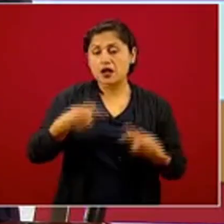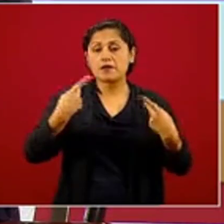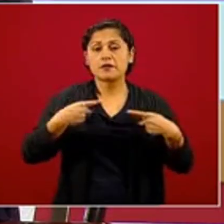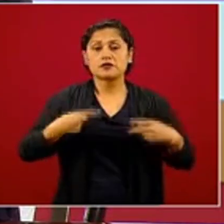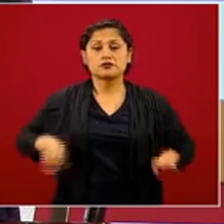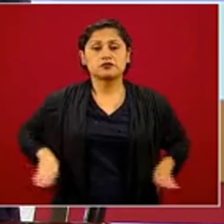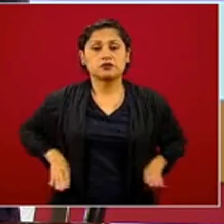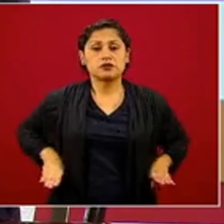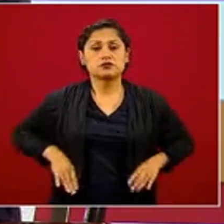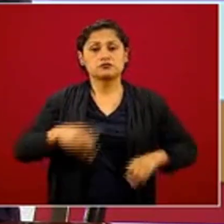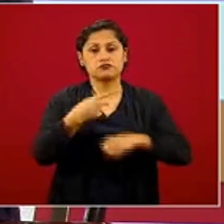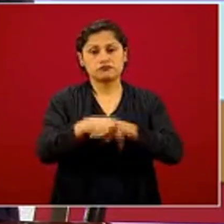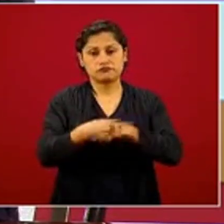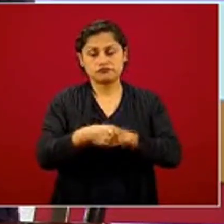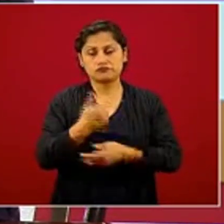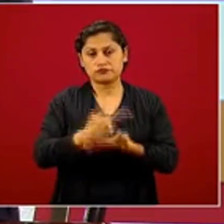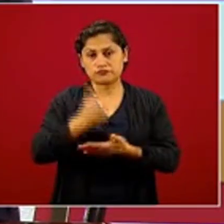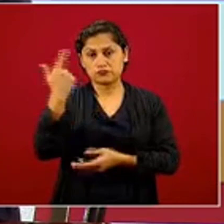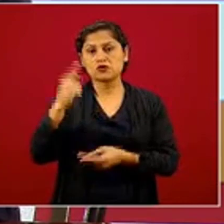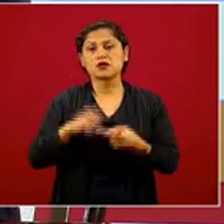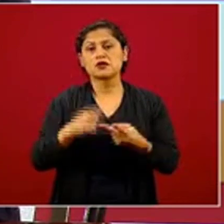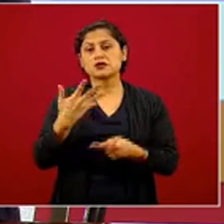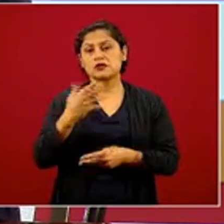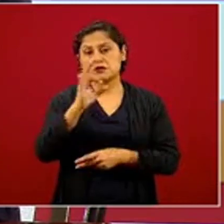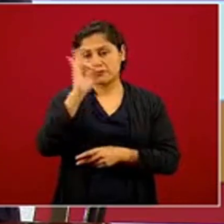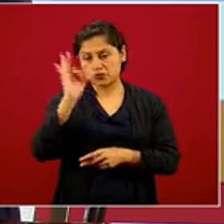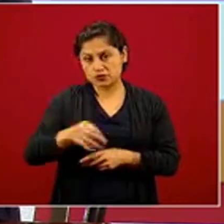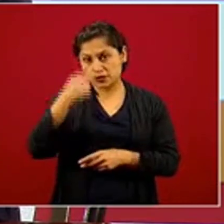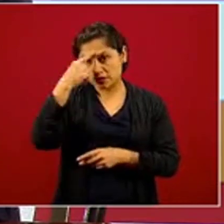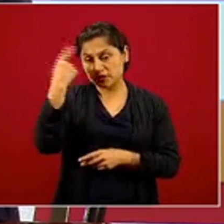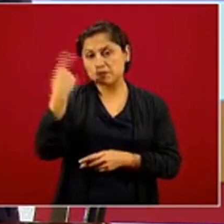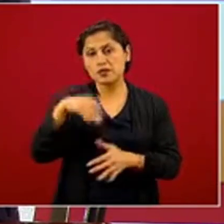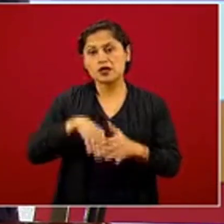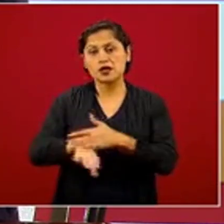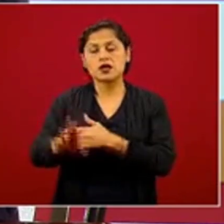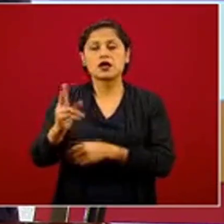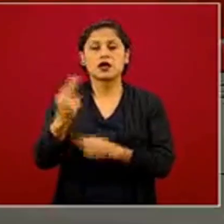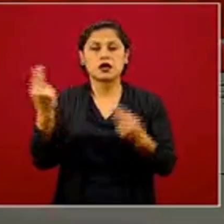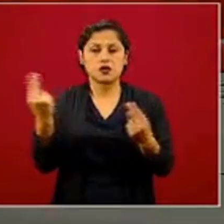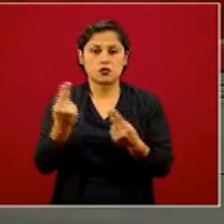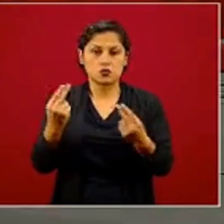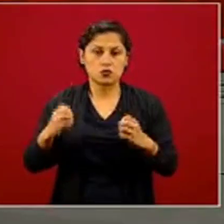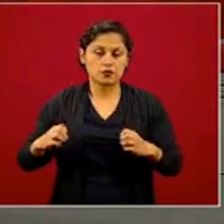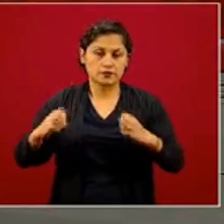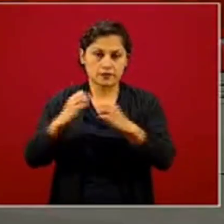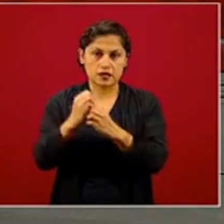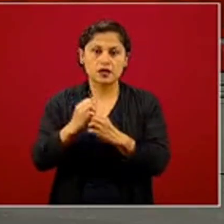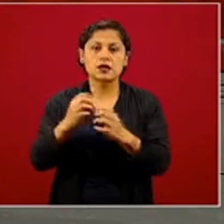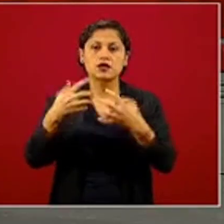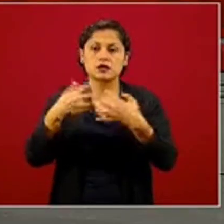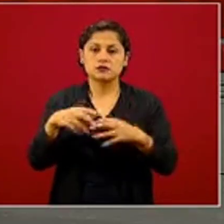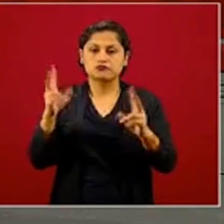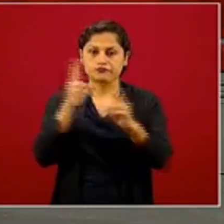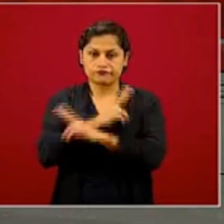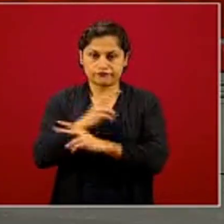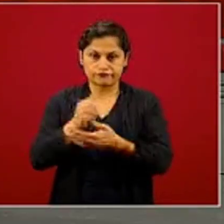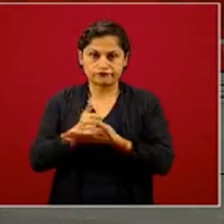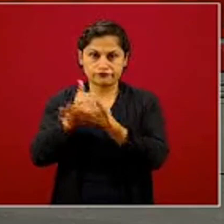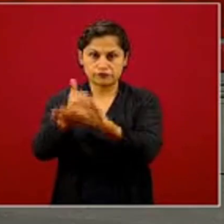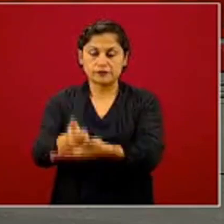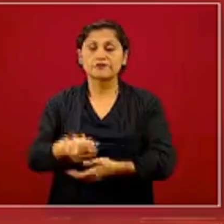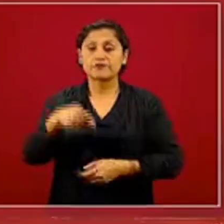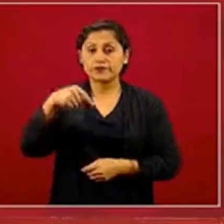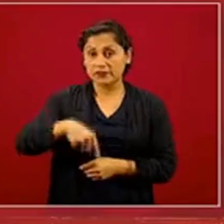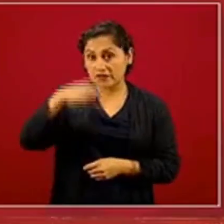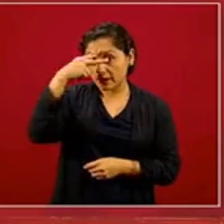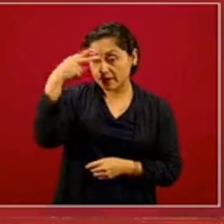ser hospitalizadas, 5% para requerir terapias intensivas, y desde luego en México desde el 1 de enero